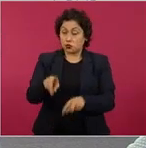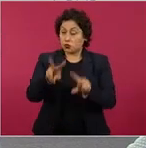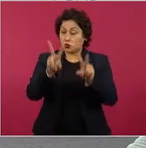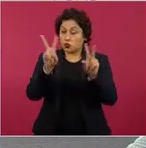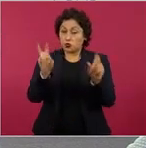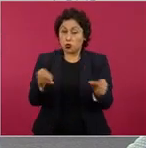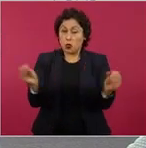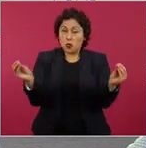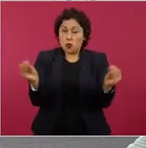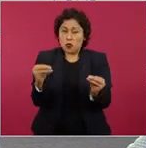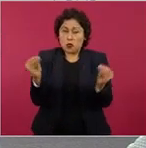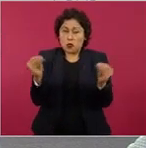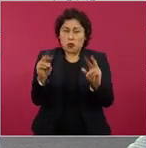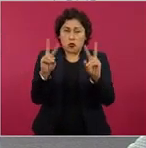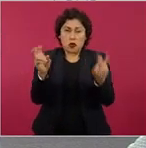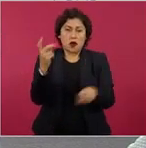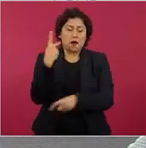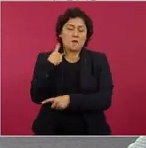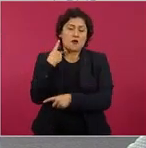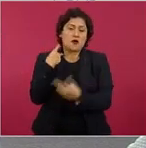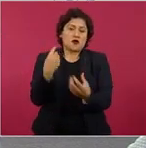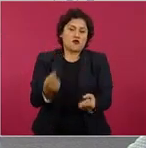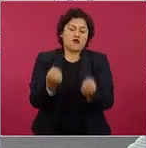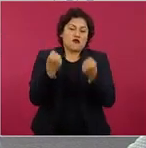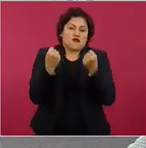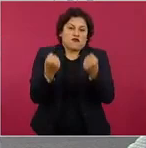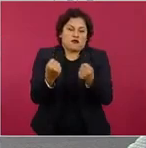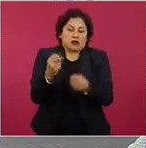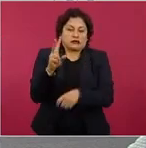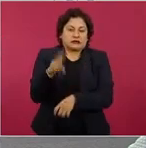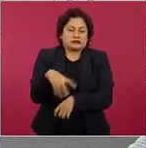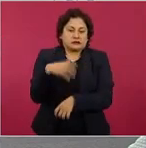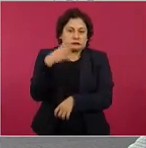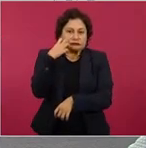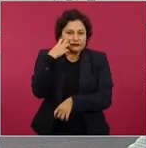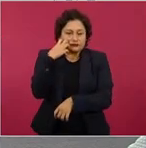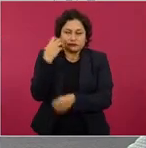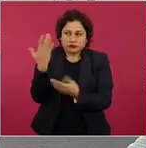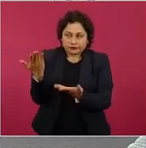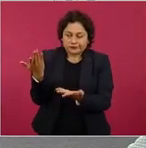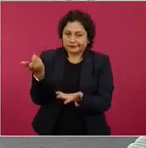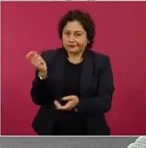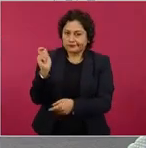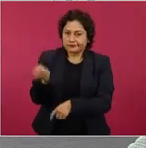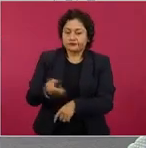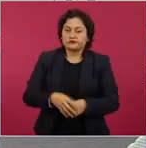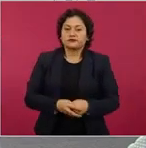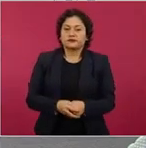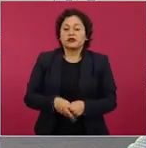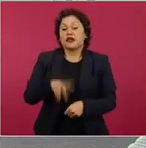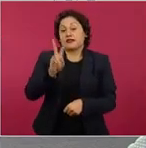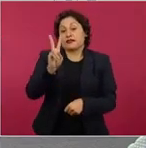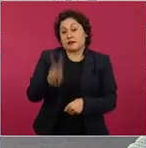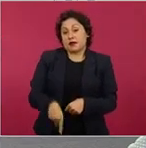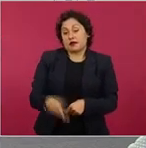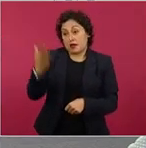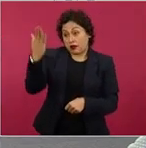interesante, muy fuerte, muy ácida, querido Diego. Y bueno, a punto tal que críticos como